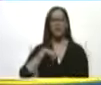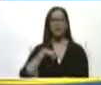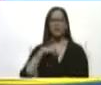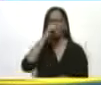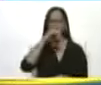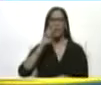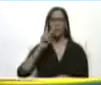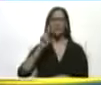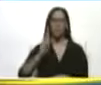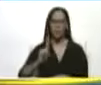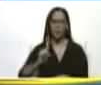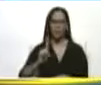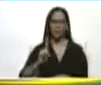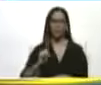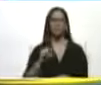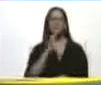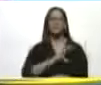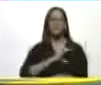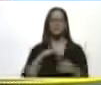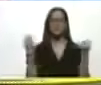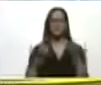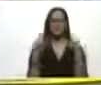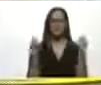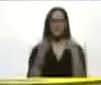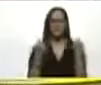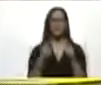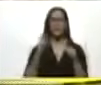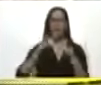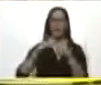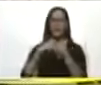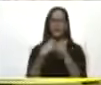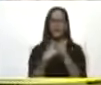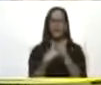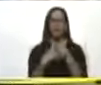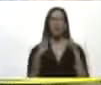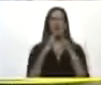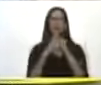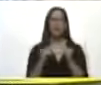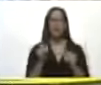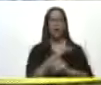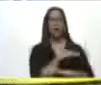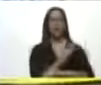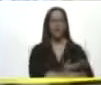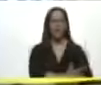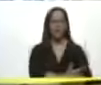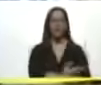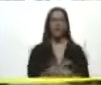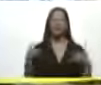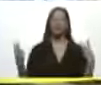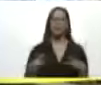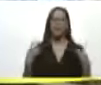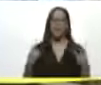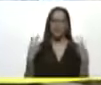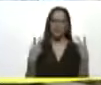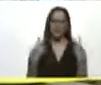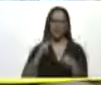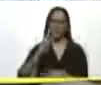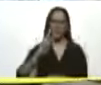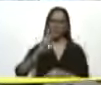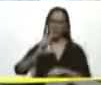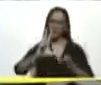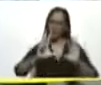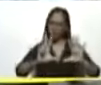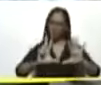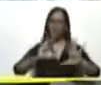siglo XXI. El comando de campaña para articular toda la fuerza para la victoria del 28 de